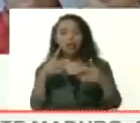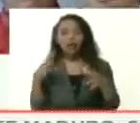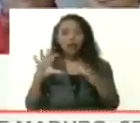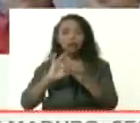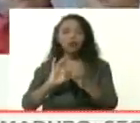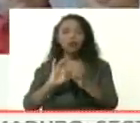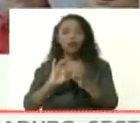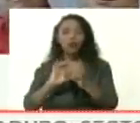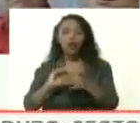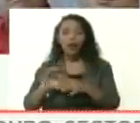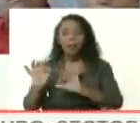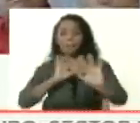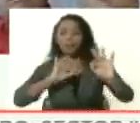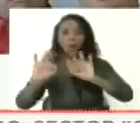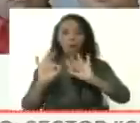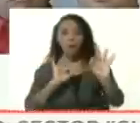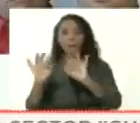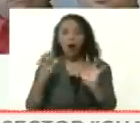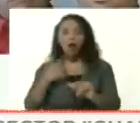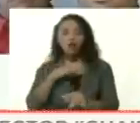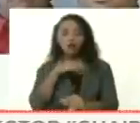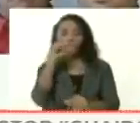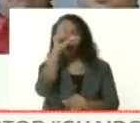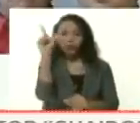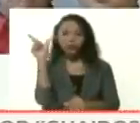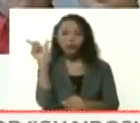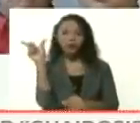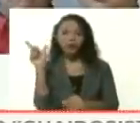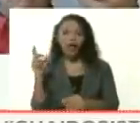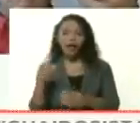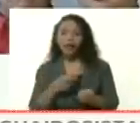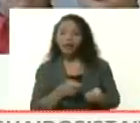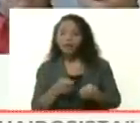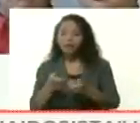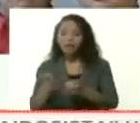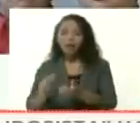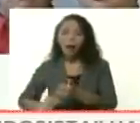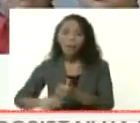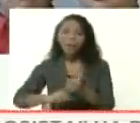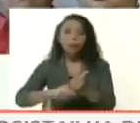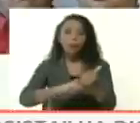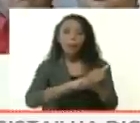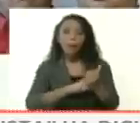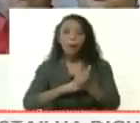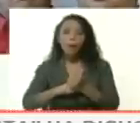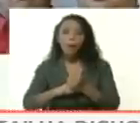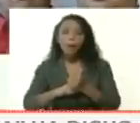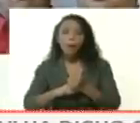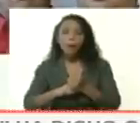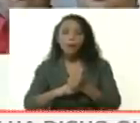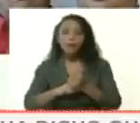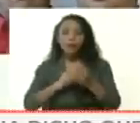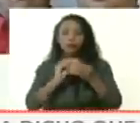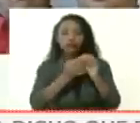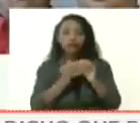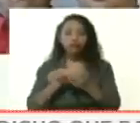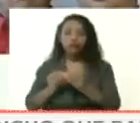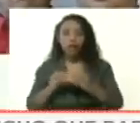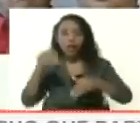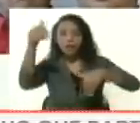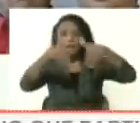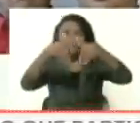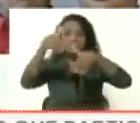la preparación que nuestro partido está llevando a cabo para las